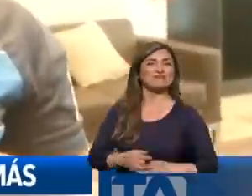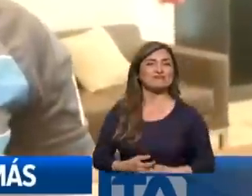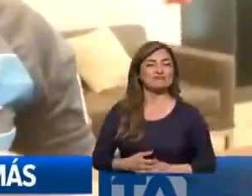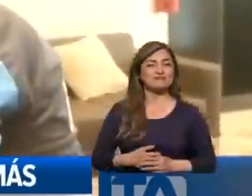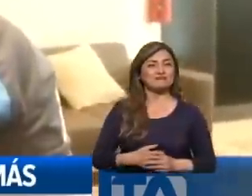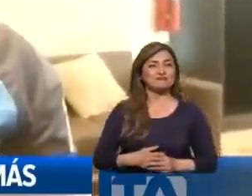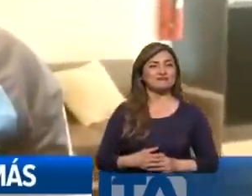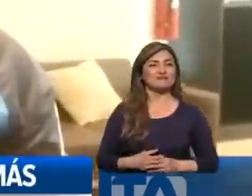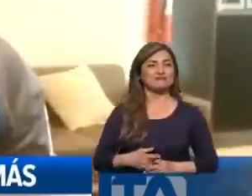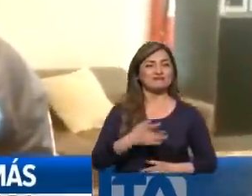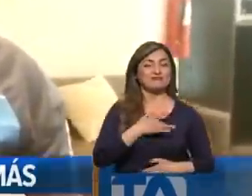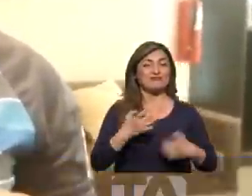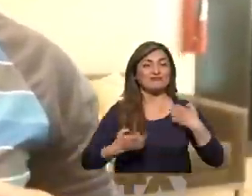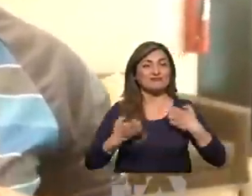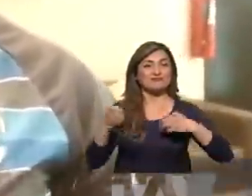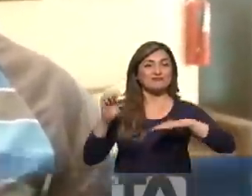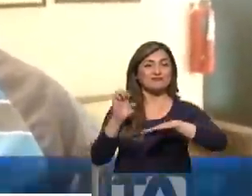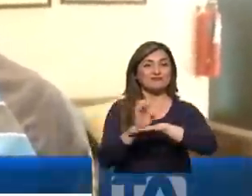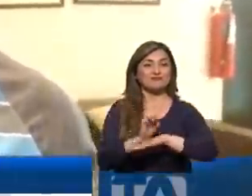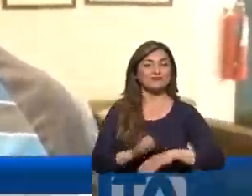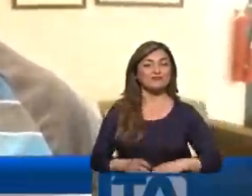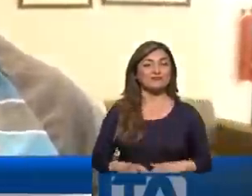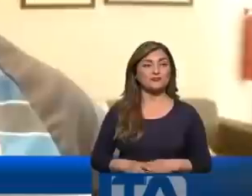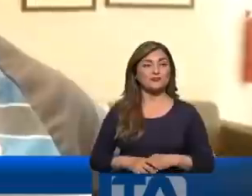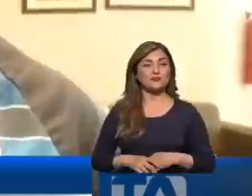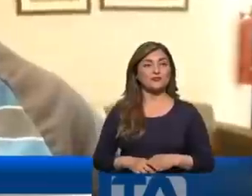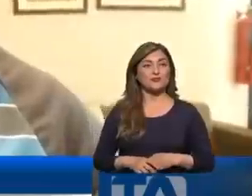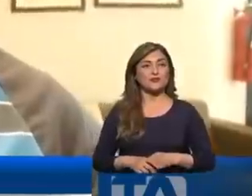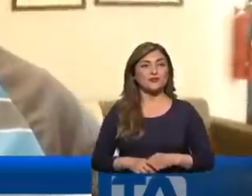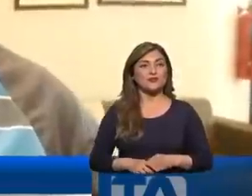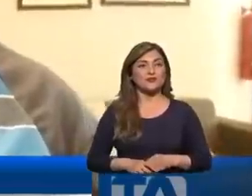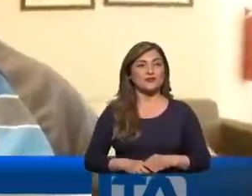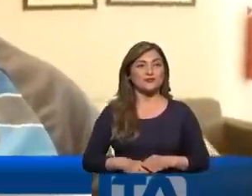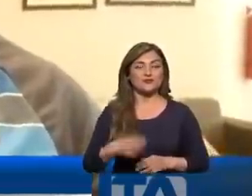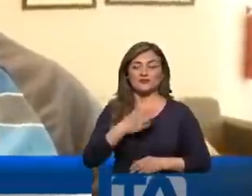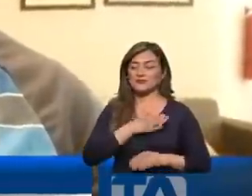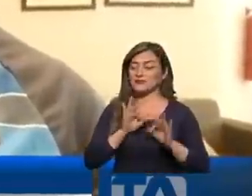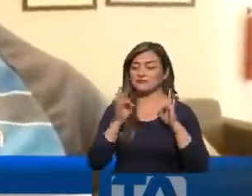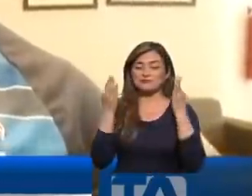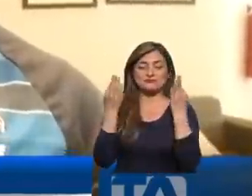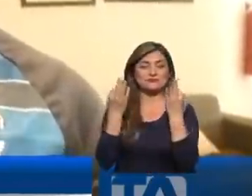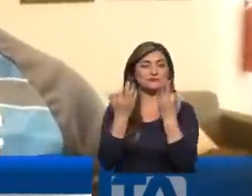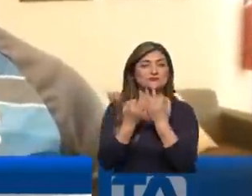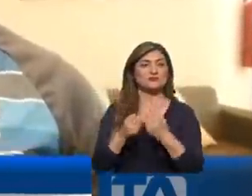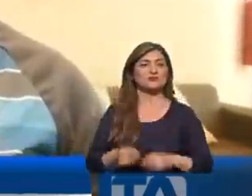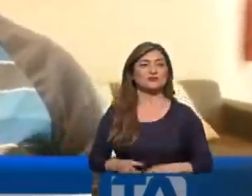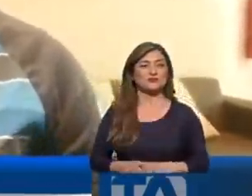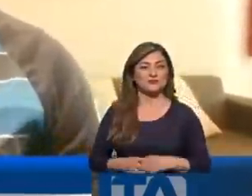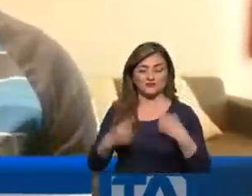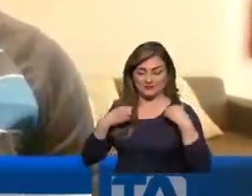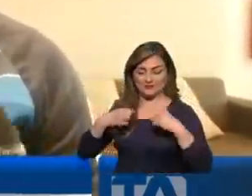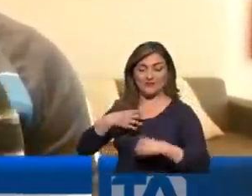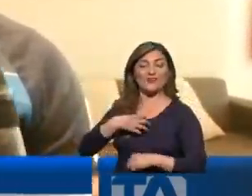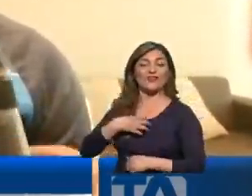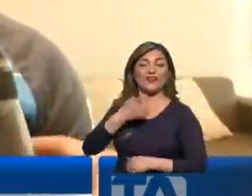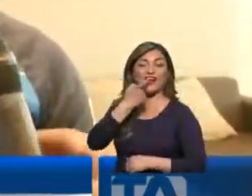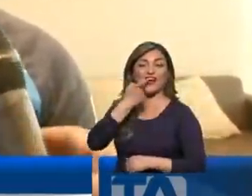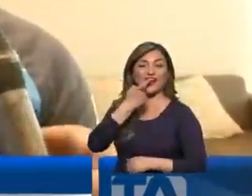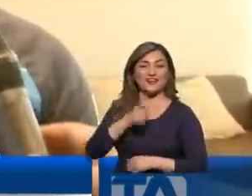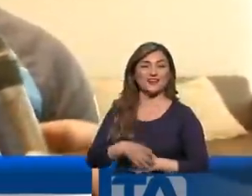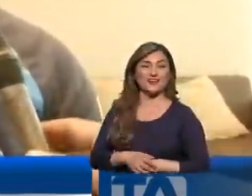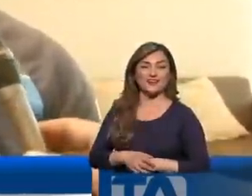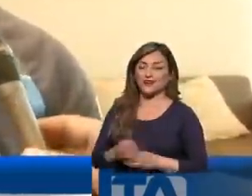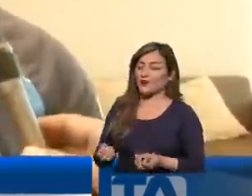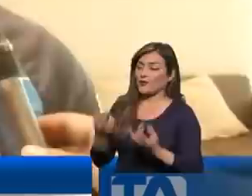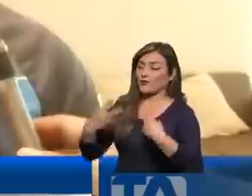muy emocionada ya de estar aquí en el país y pues rodeada de toda mi familia. ¿El oro? ¿Cómo están? Pues sí. ¿Cuánto costó este